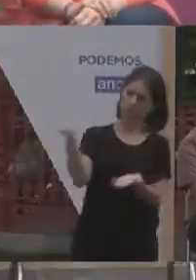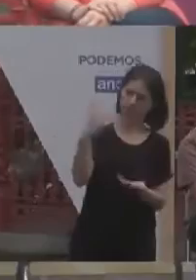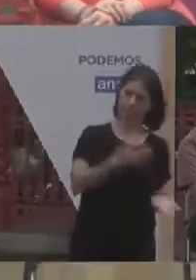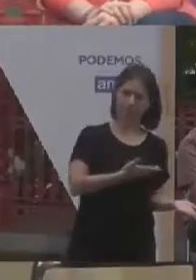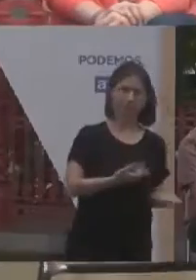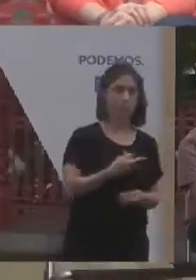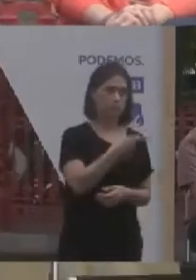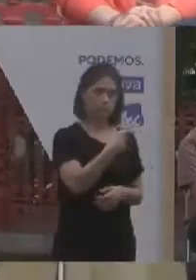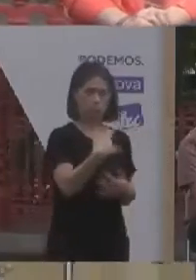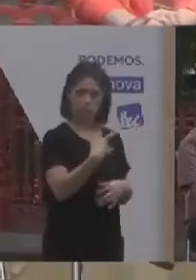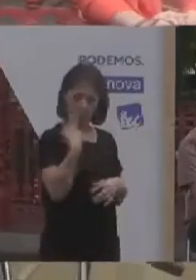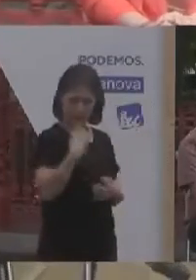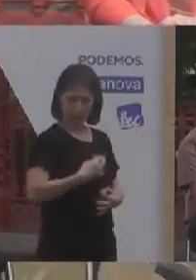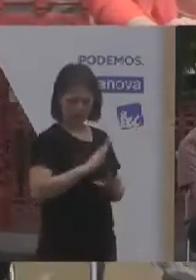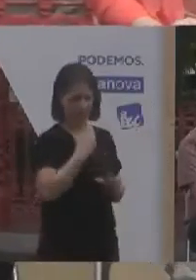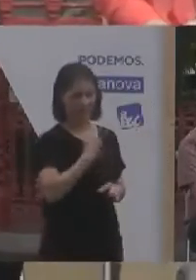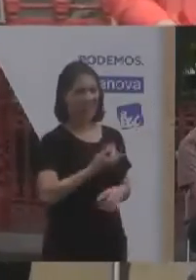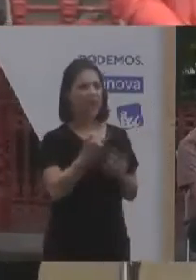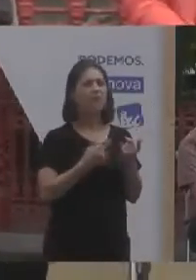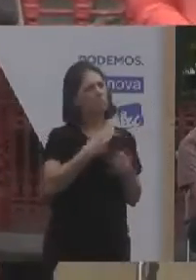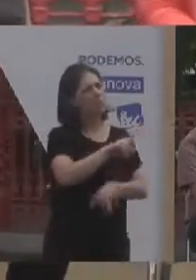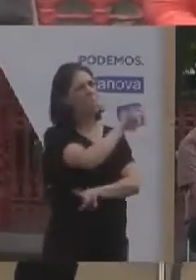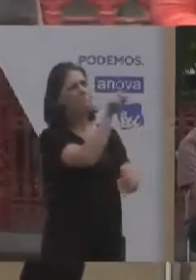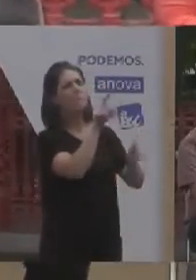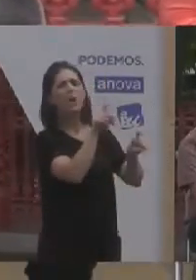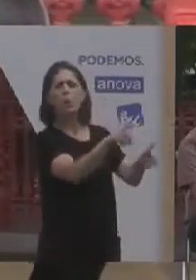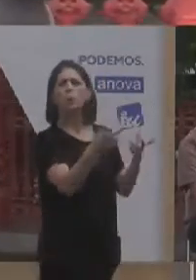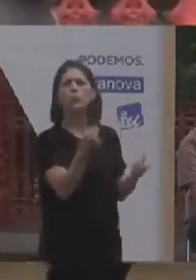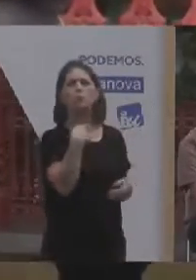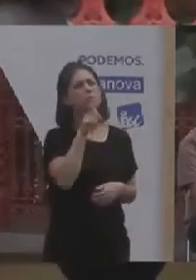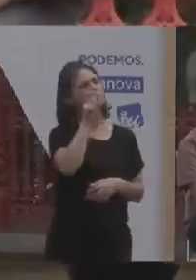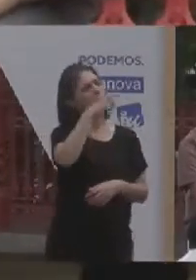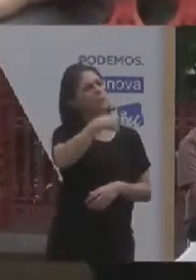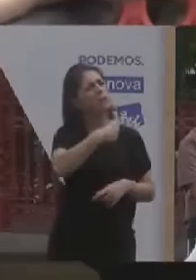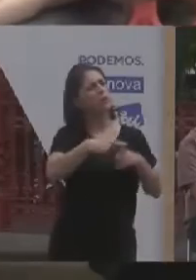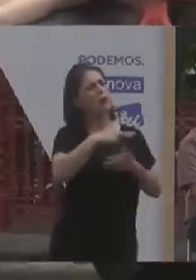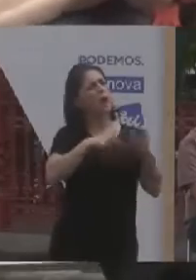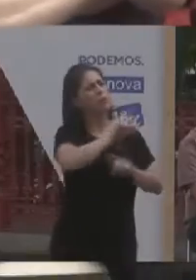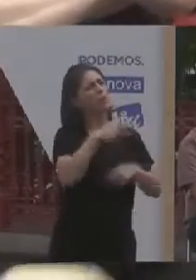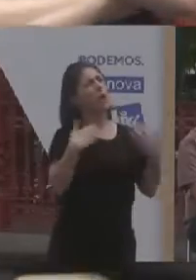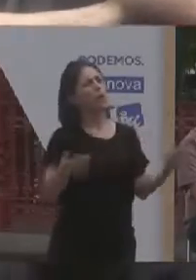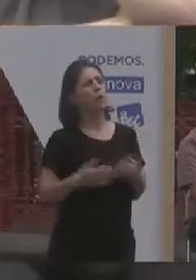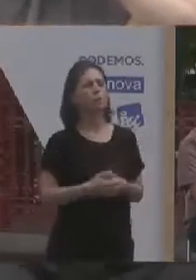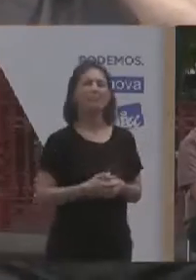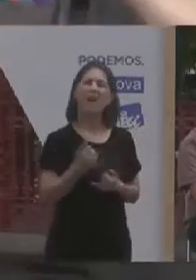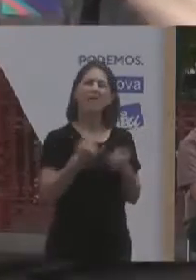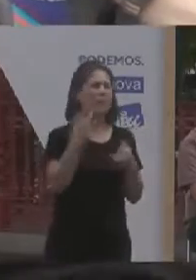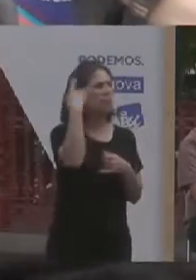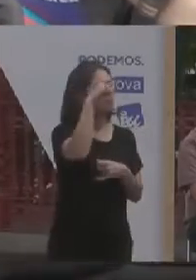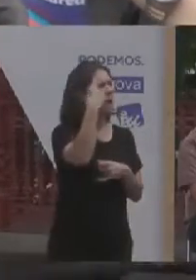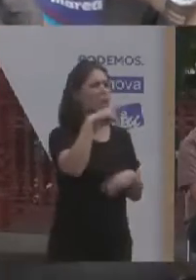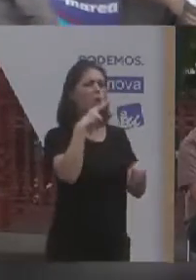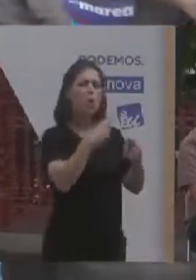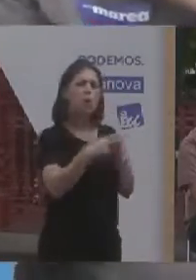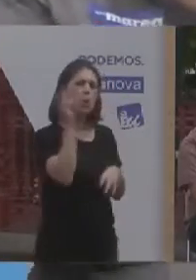perigosa. E foi a gran pregunta que fixo o presidente da Xunta, foi: ¿por qué las vacas tienen nombre